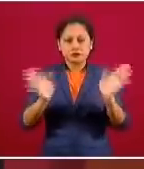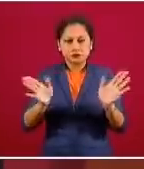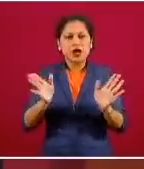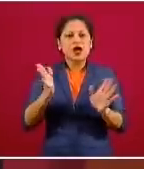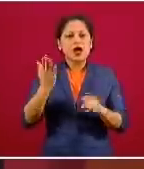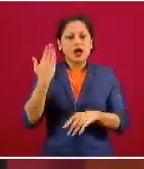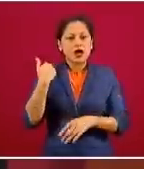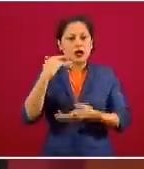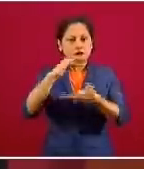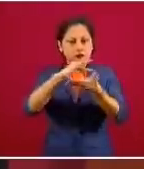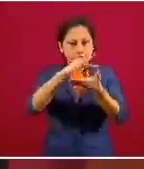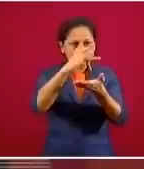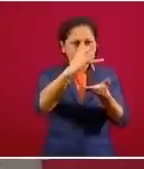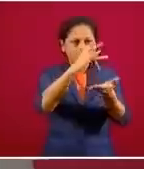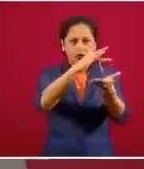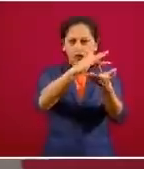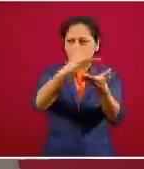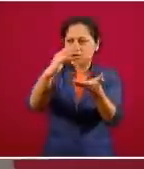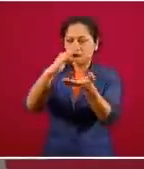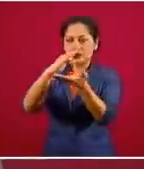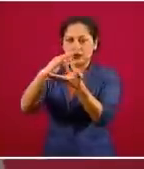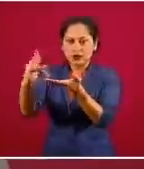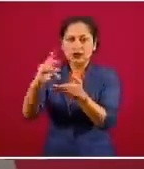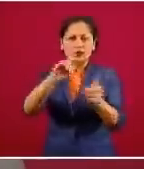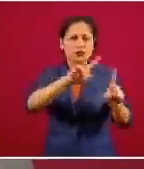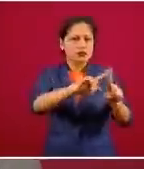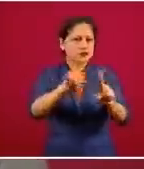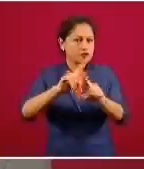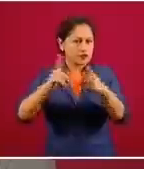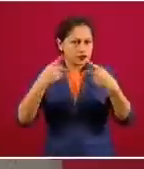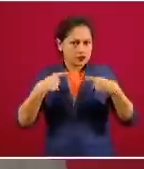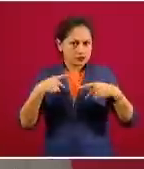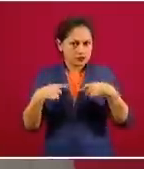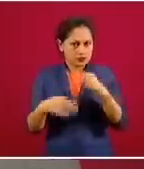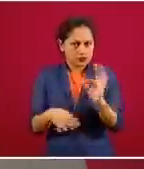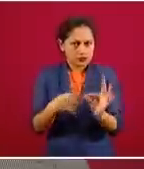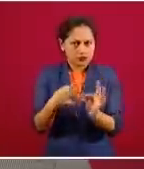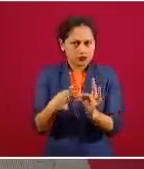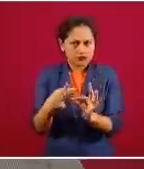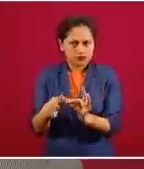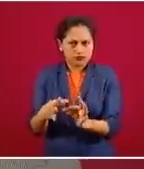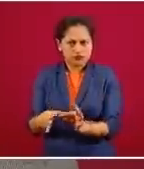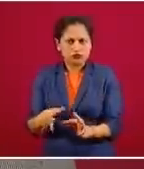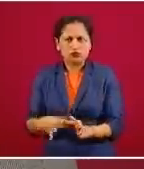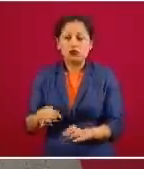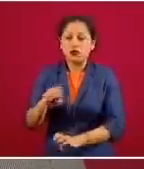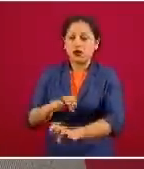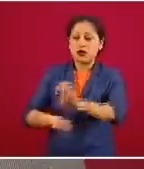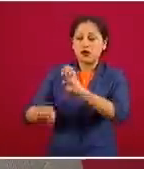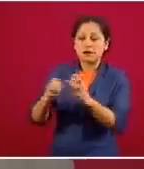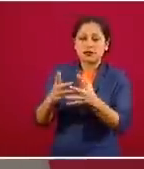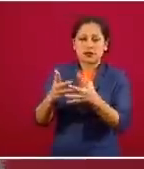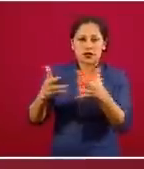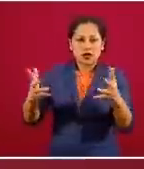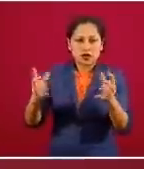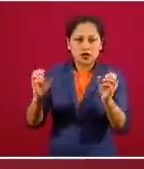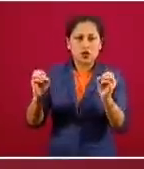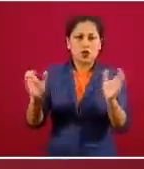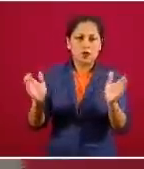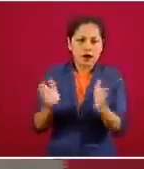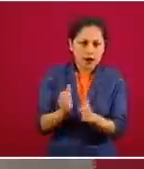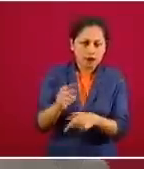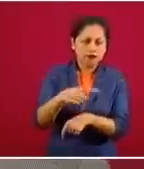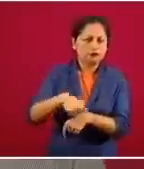quienes de manera individual o las pequeñas empresas que están cooperando, también las medianas y grandes empresas que están cooperando, pero falta